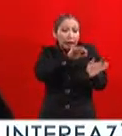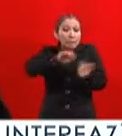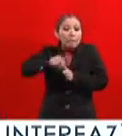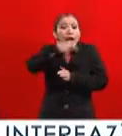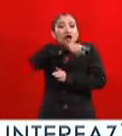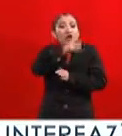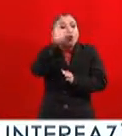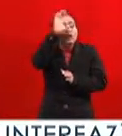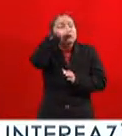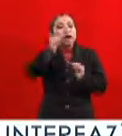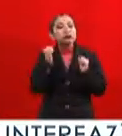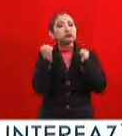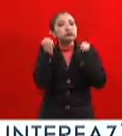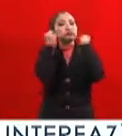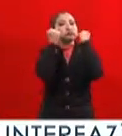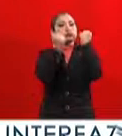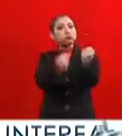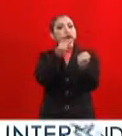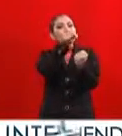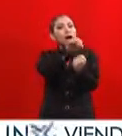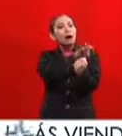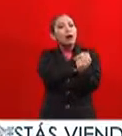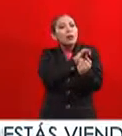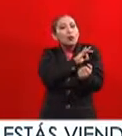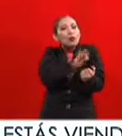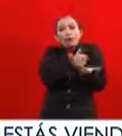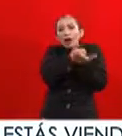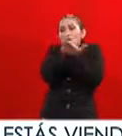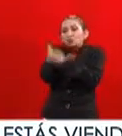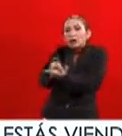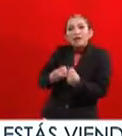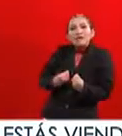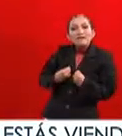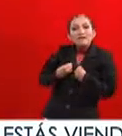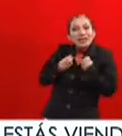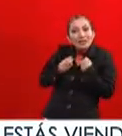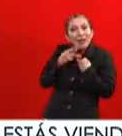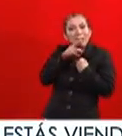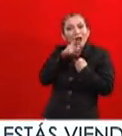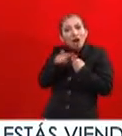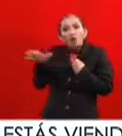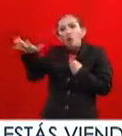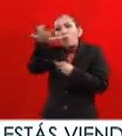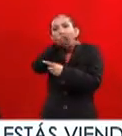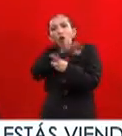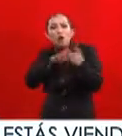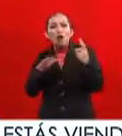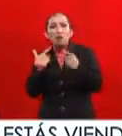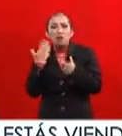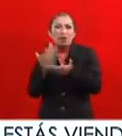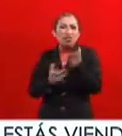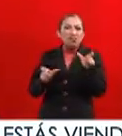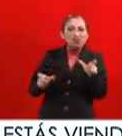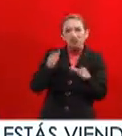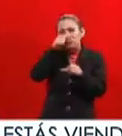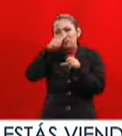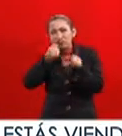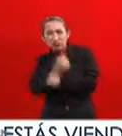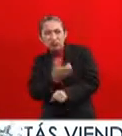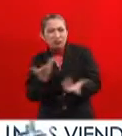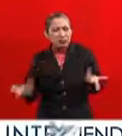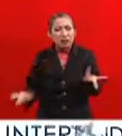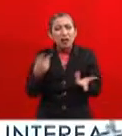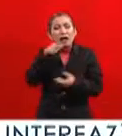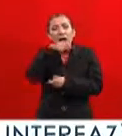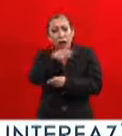su potencial en términos de posibilitar condiciones de vida mejores frente a un contexto de inseguridad, de violencia, de desaparición forzada,